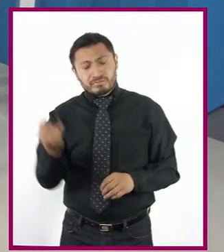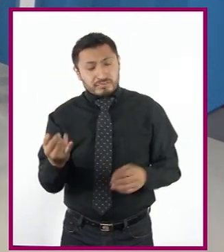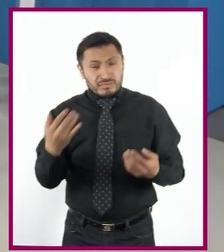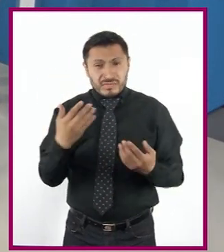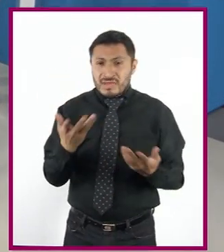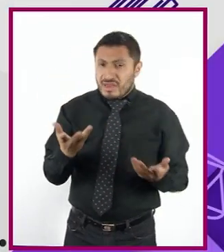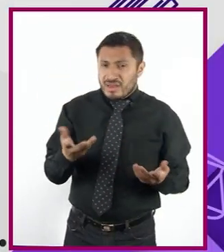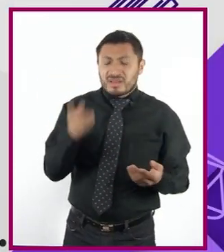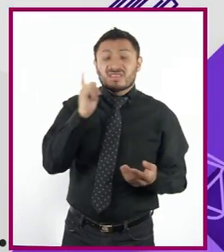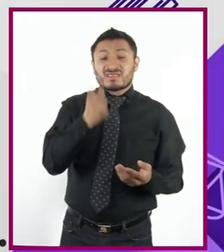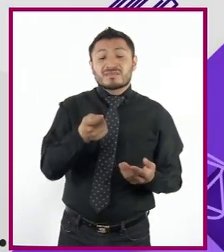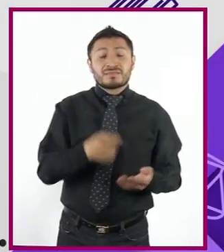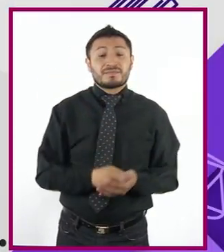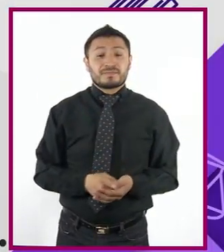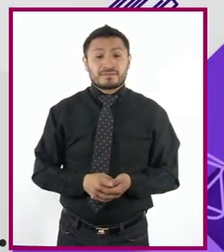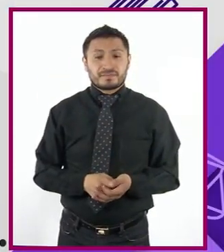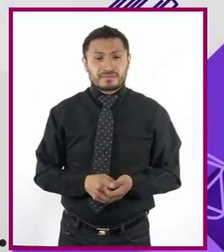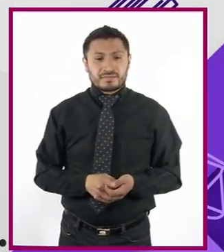Derecho son: